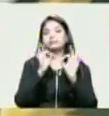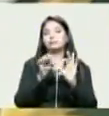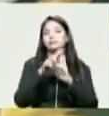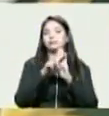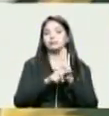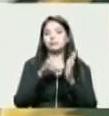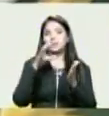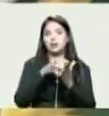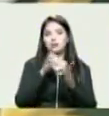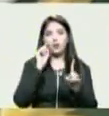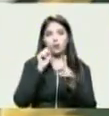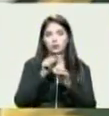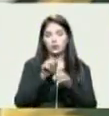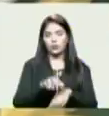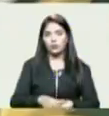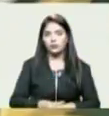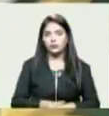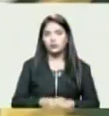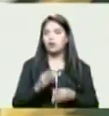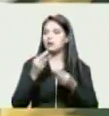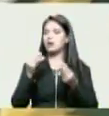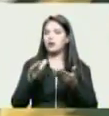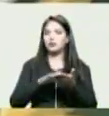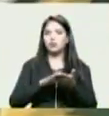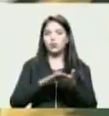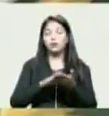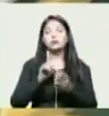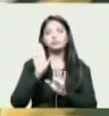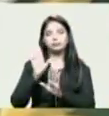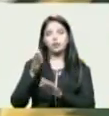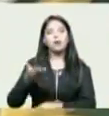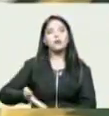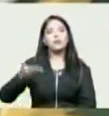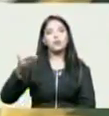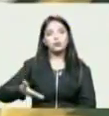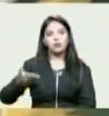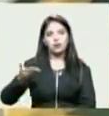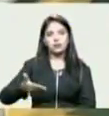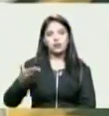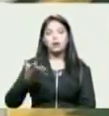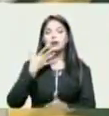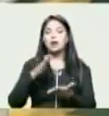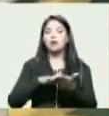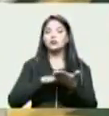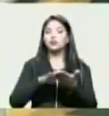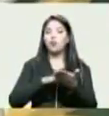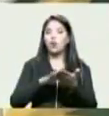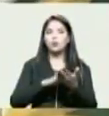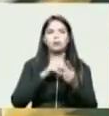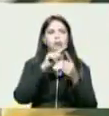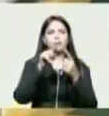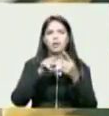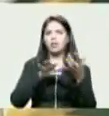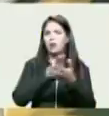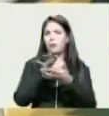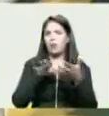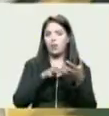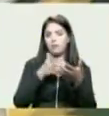del Estado. Resolviendo, y esto es muy importante, resolviendo las dificultades